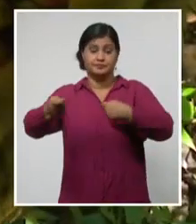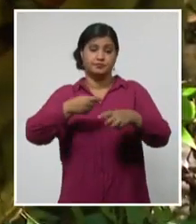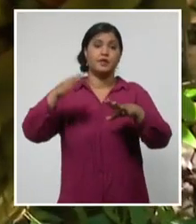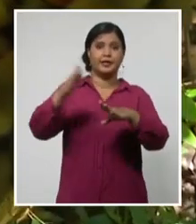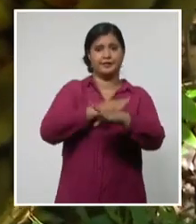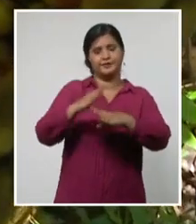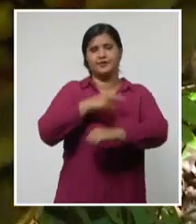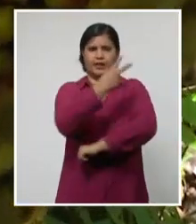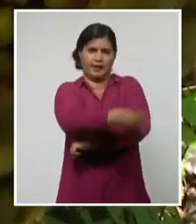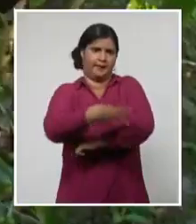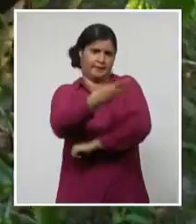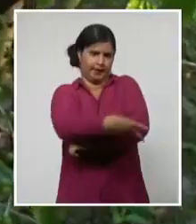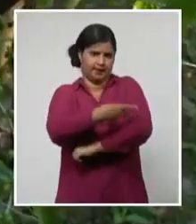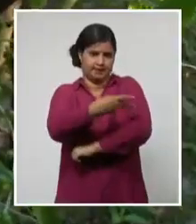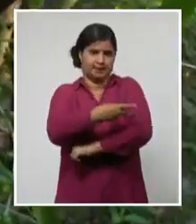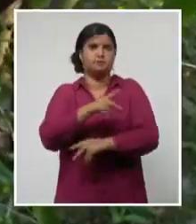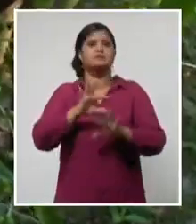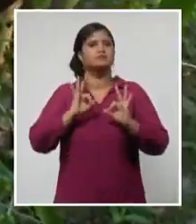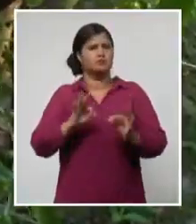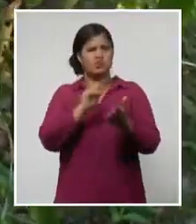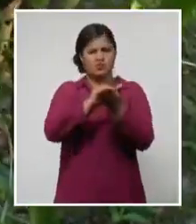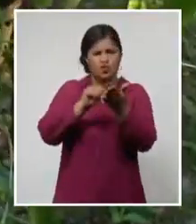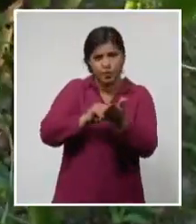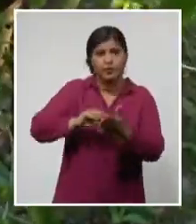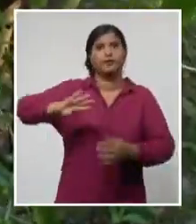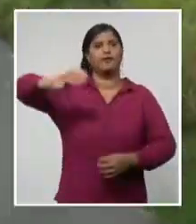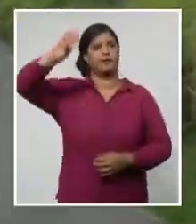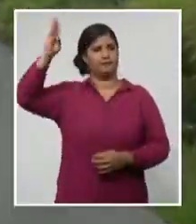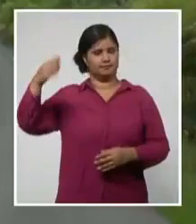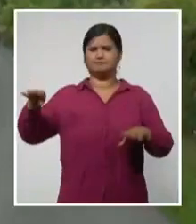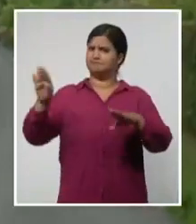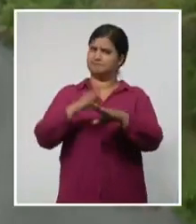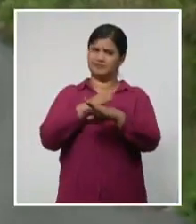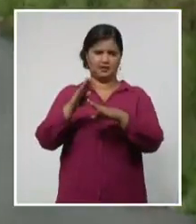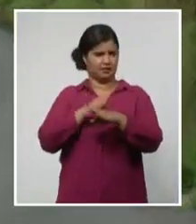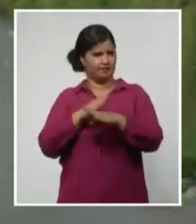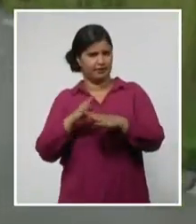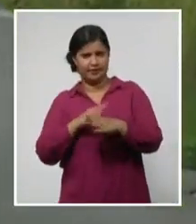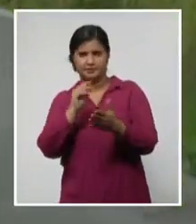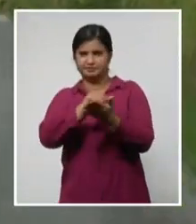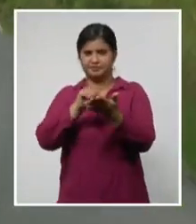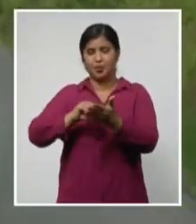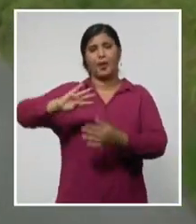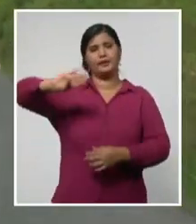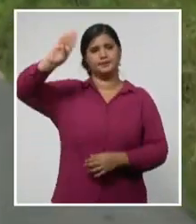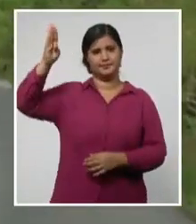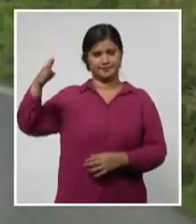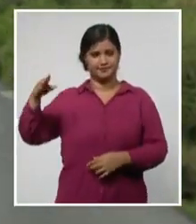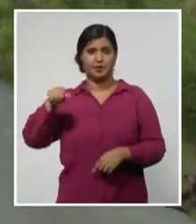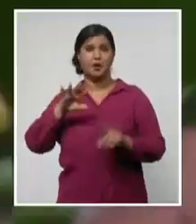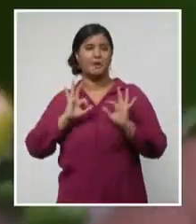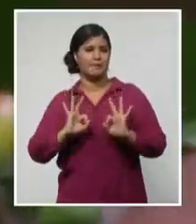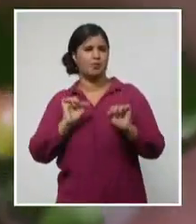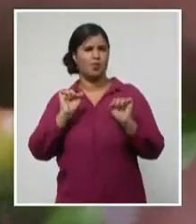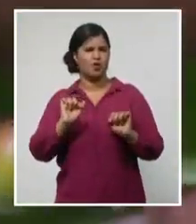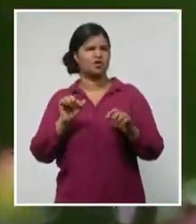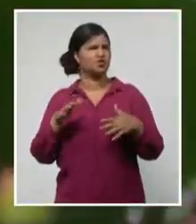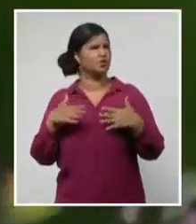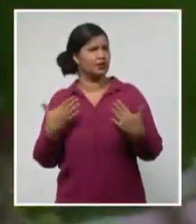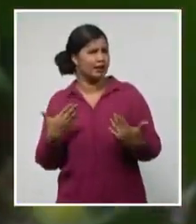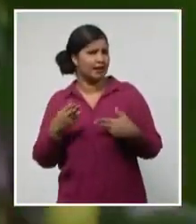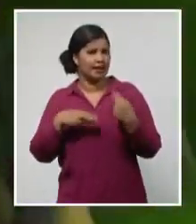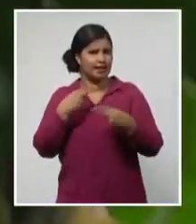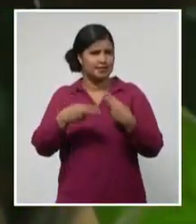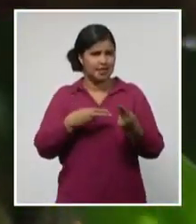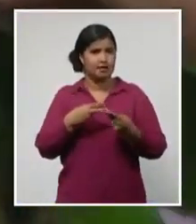exclusivo de los lomeríos de trinidad jibacoa cumanayagua y fomentó producto que se coloca en la punta de los rubros